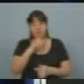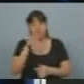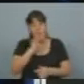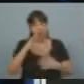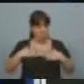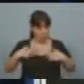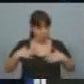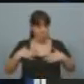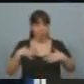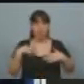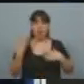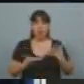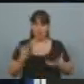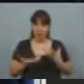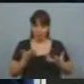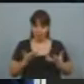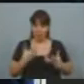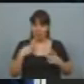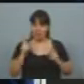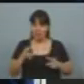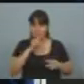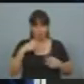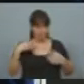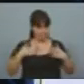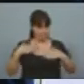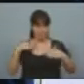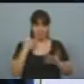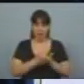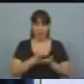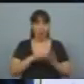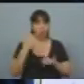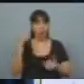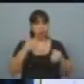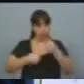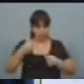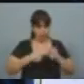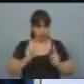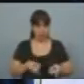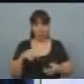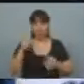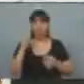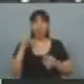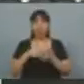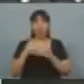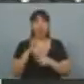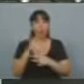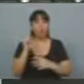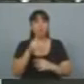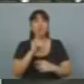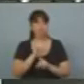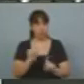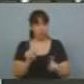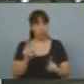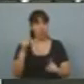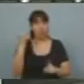quemaduras y con golpes, pero no es la novia de Tomás. Esto va en sintonía con que podría ser Tomás Constantini. No es la novia de Tomás